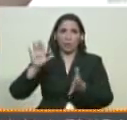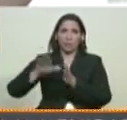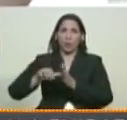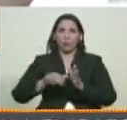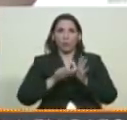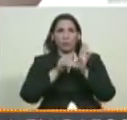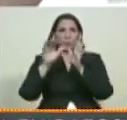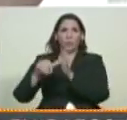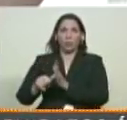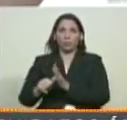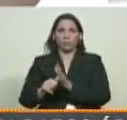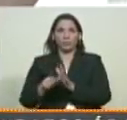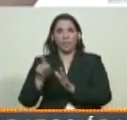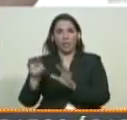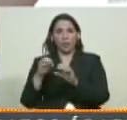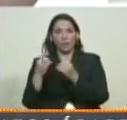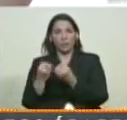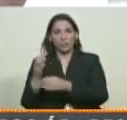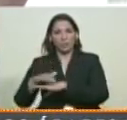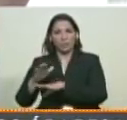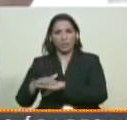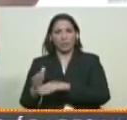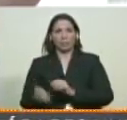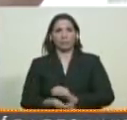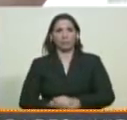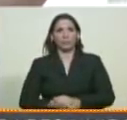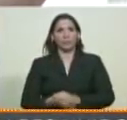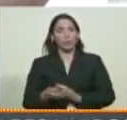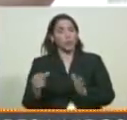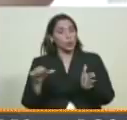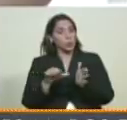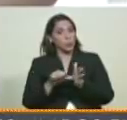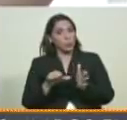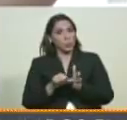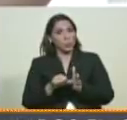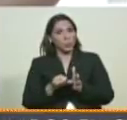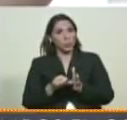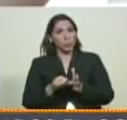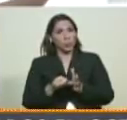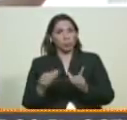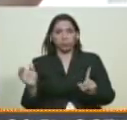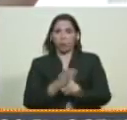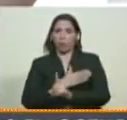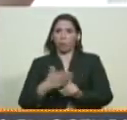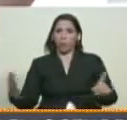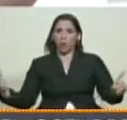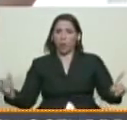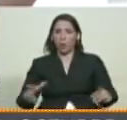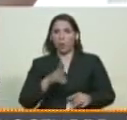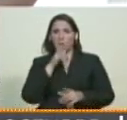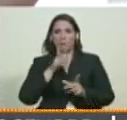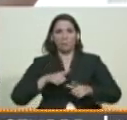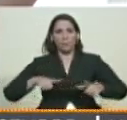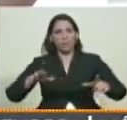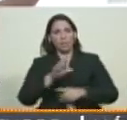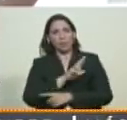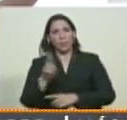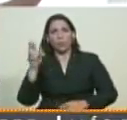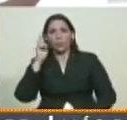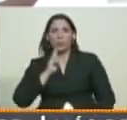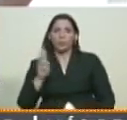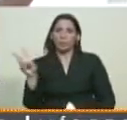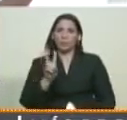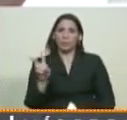filial, en esa oficina, en donde se le causó un daño patrimonial a la República Bolivariana